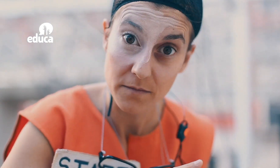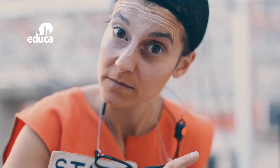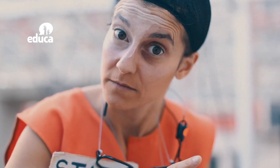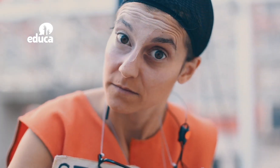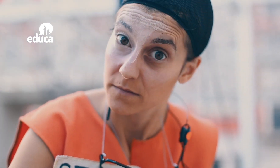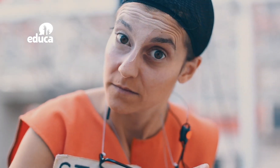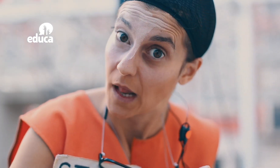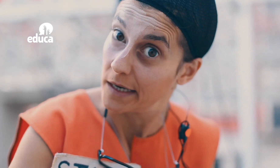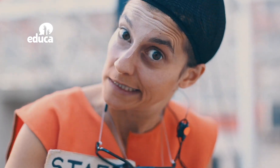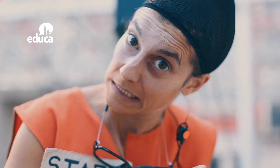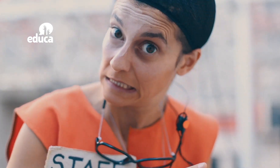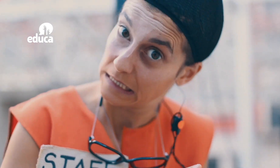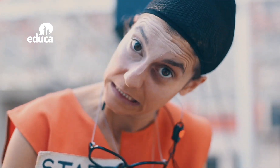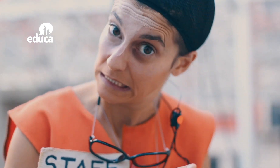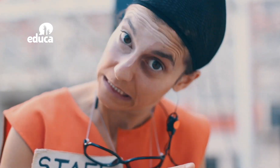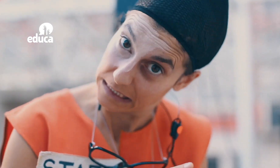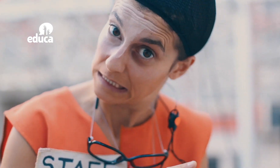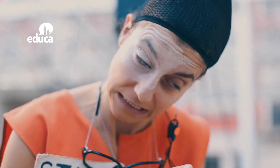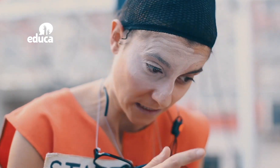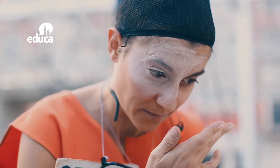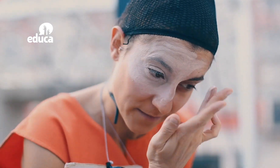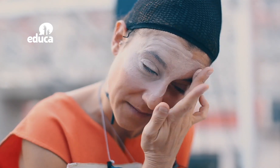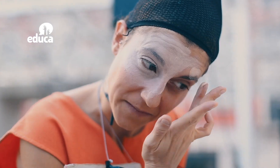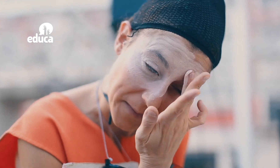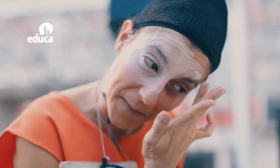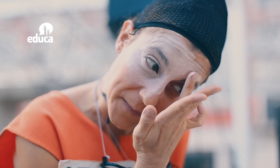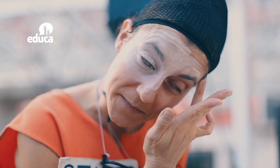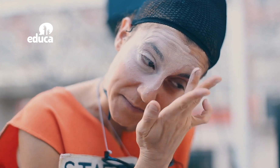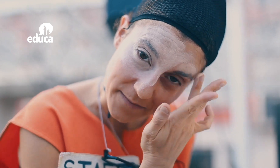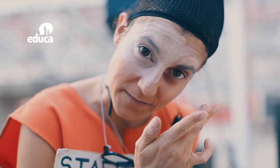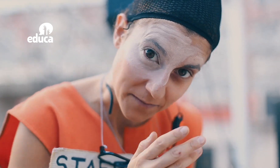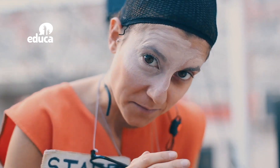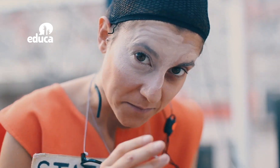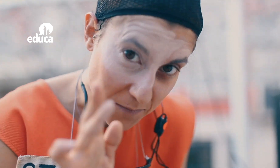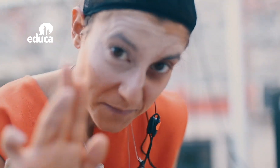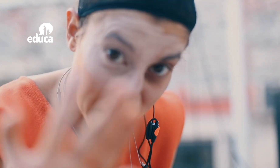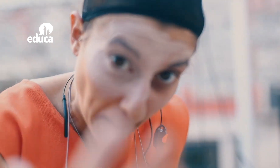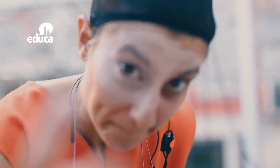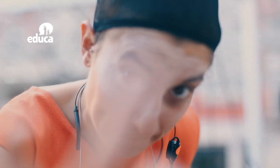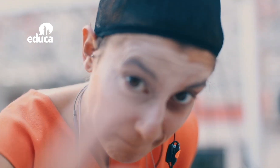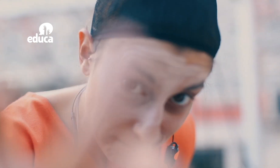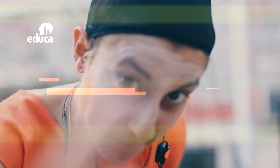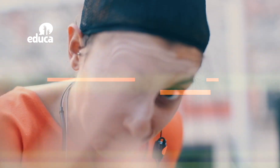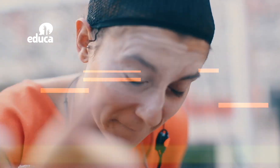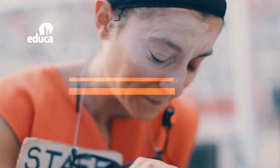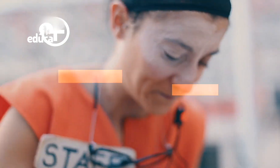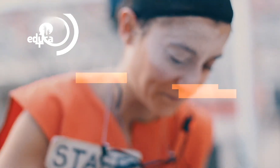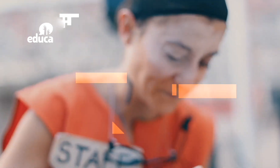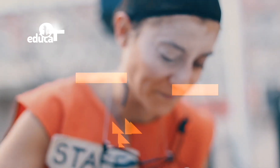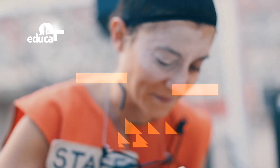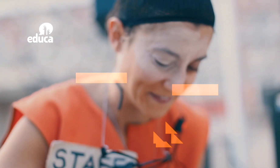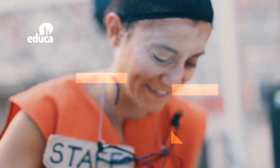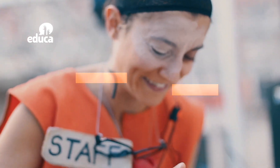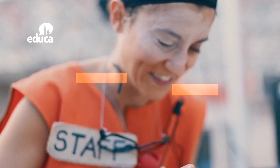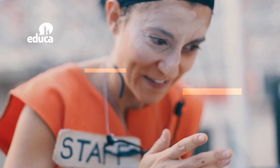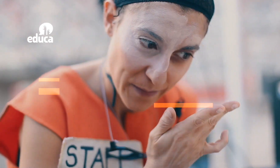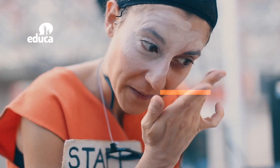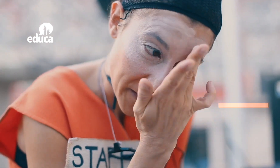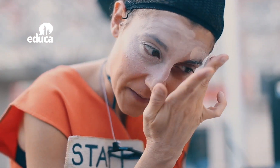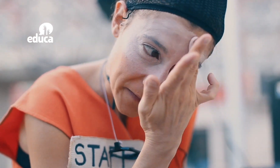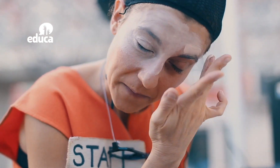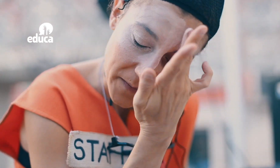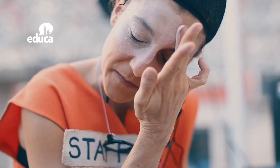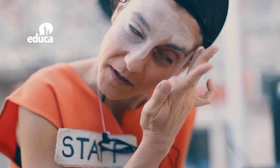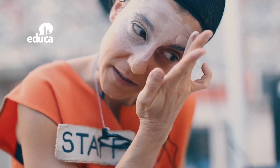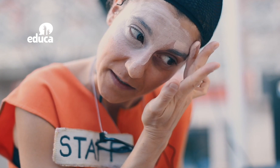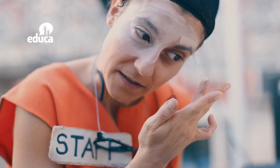el 2015, que estoy con proyectos de unipersonal, de gags, de circos, de payasos, de golpes, de caídas, ¿no?